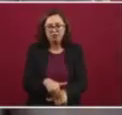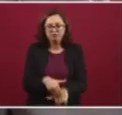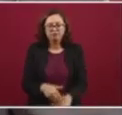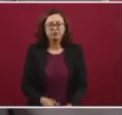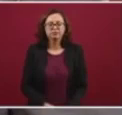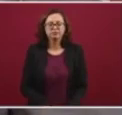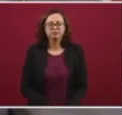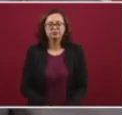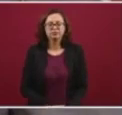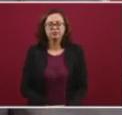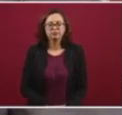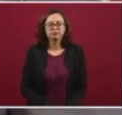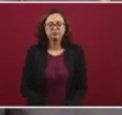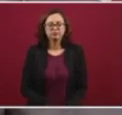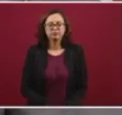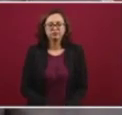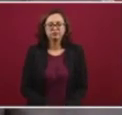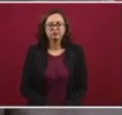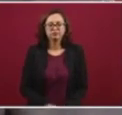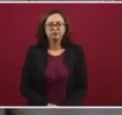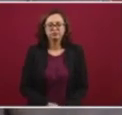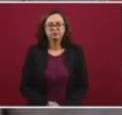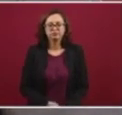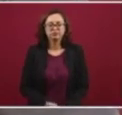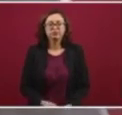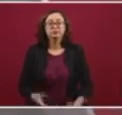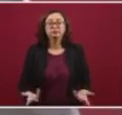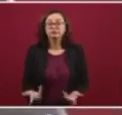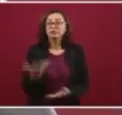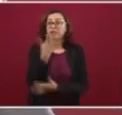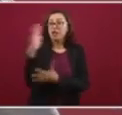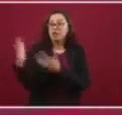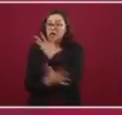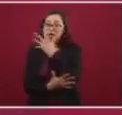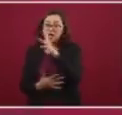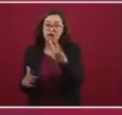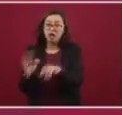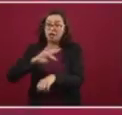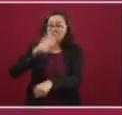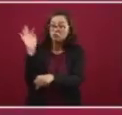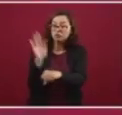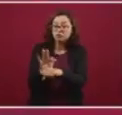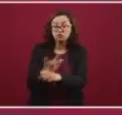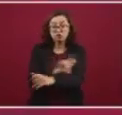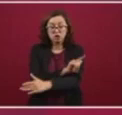Las leyes de defensa, de protección del medio ambiente en México